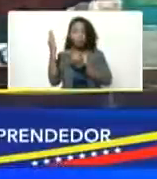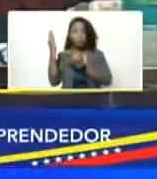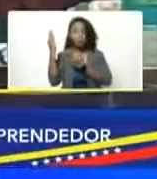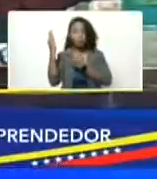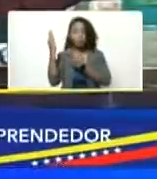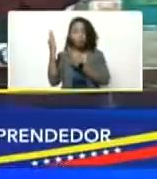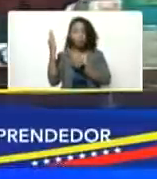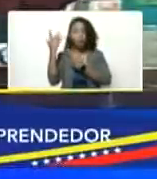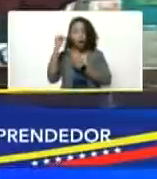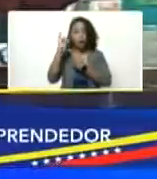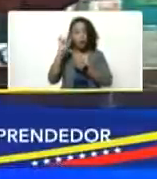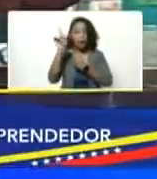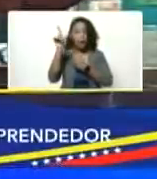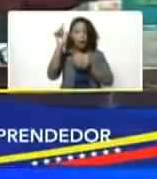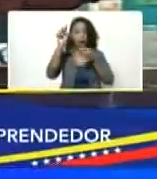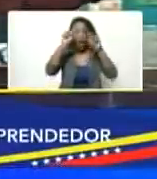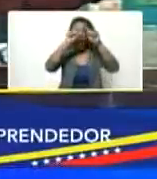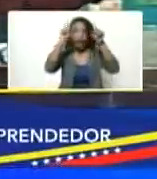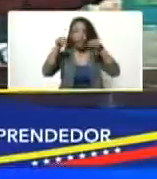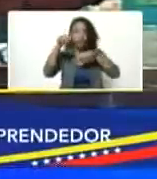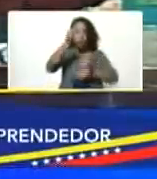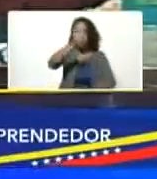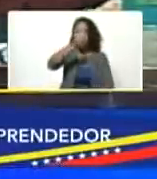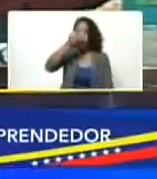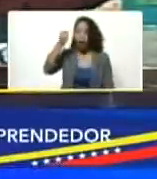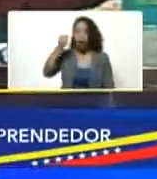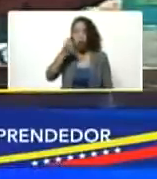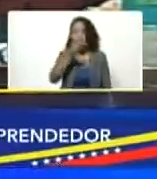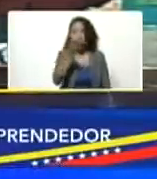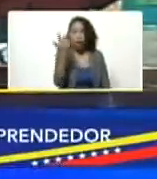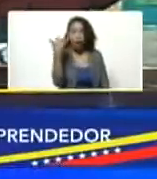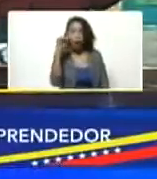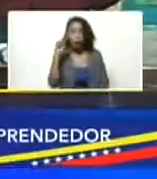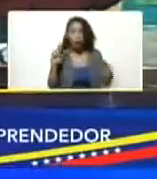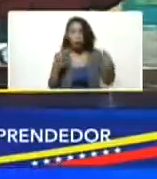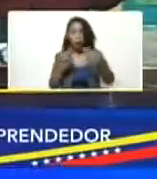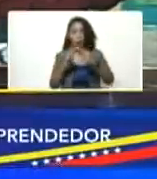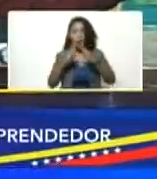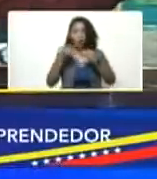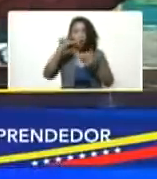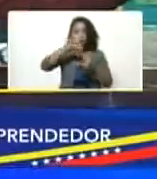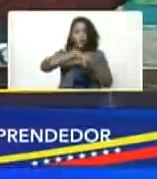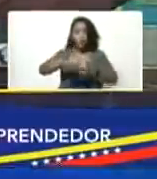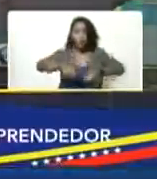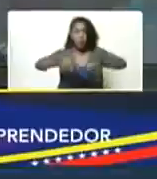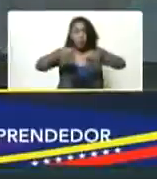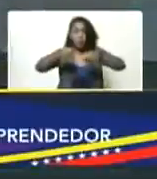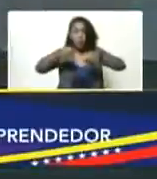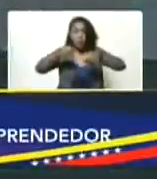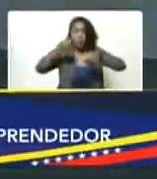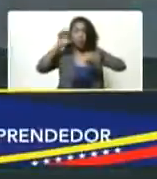está la ventana que usted va a conseguir en todos los centros comerciales del país.